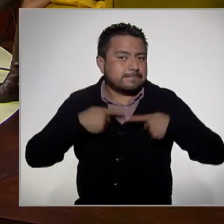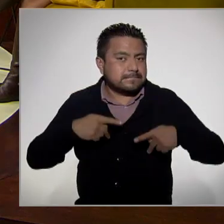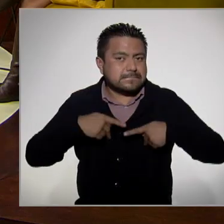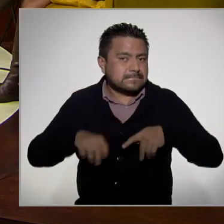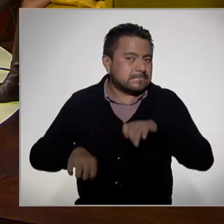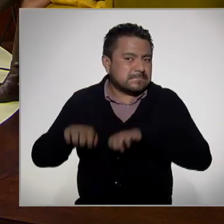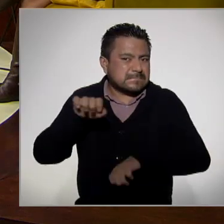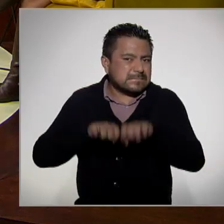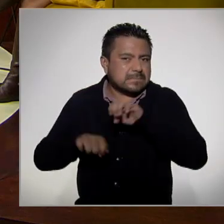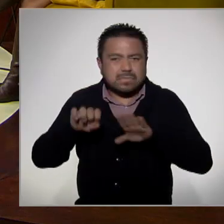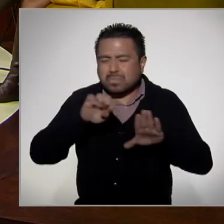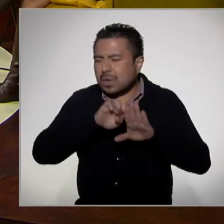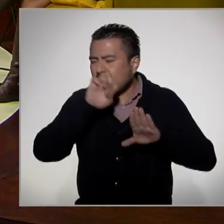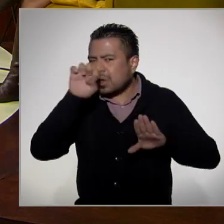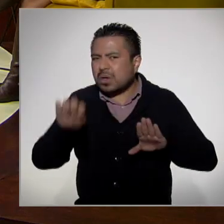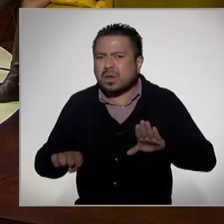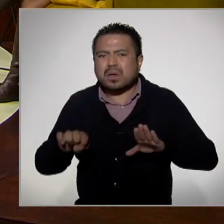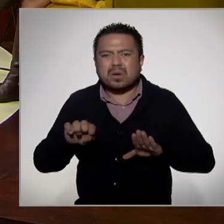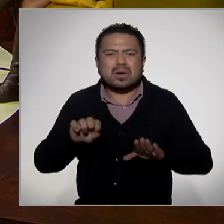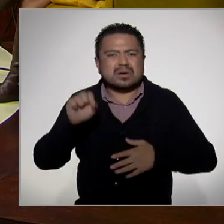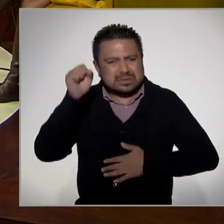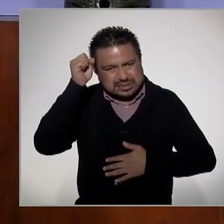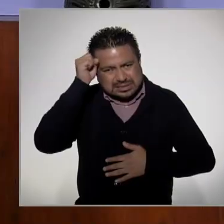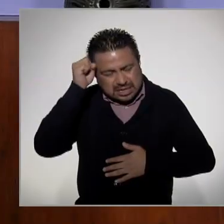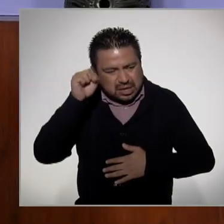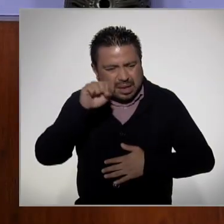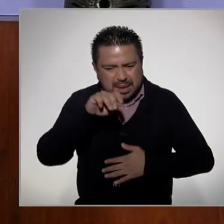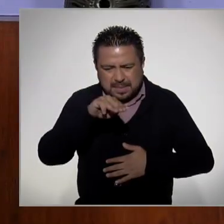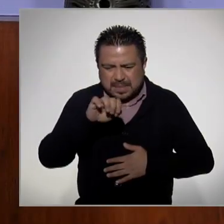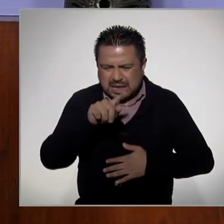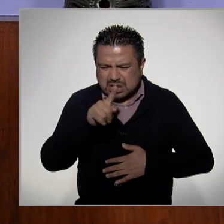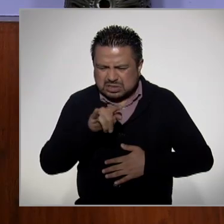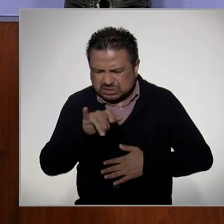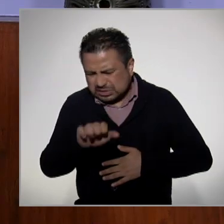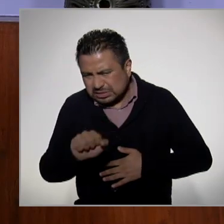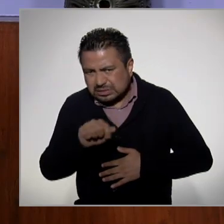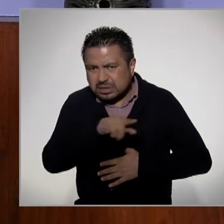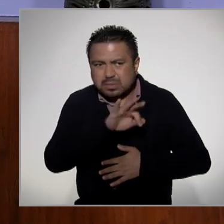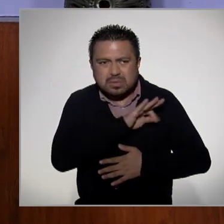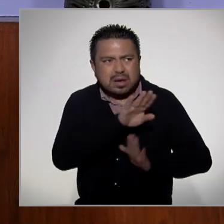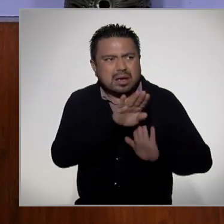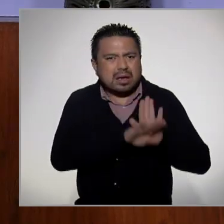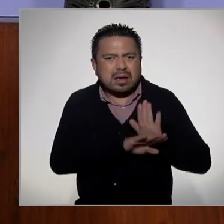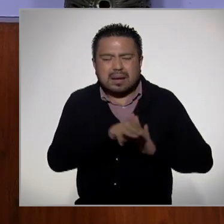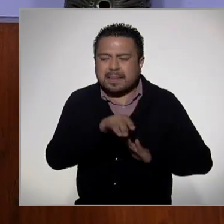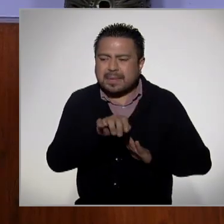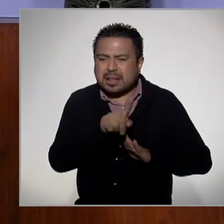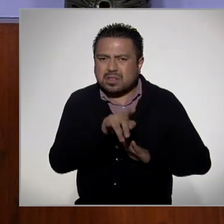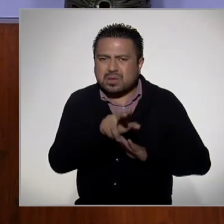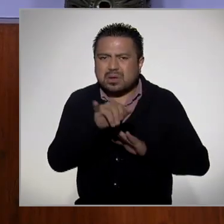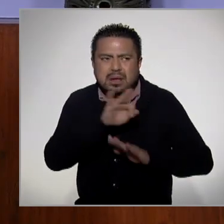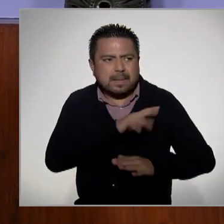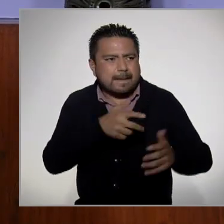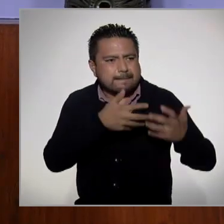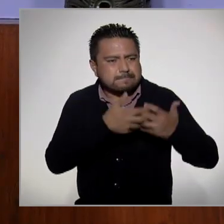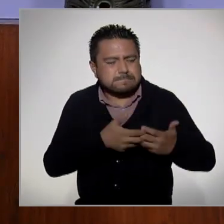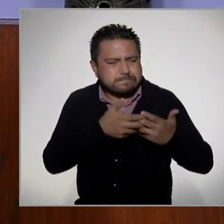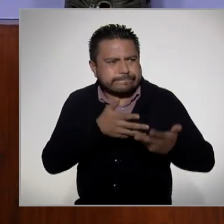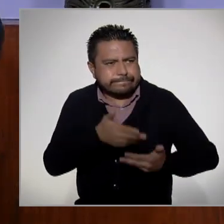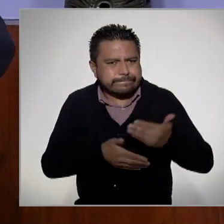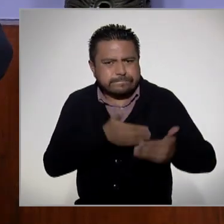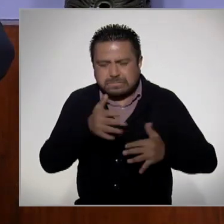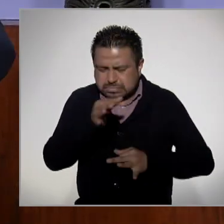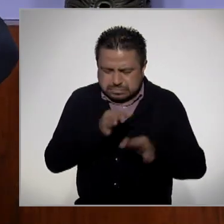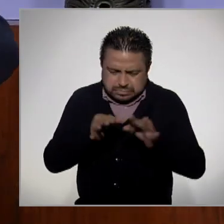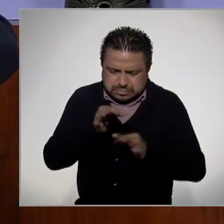por ejemplo en la presencia de síndromes mielodisplásicos que es una deficiencia de la médula ósea para producir las